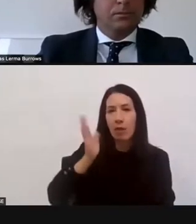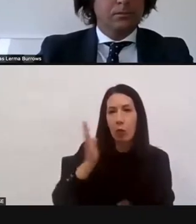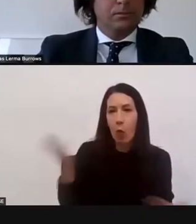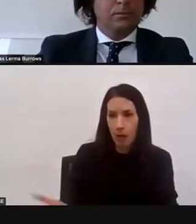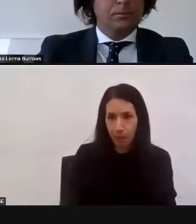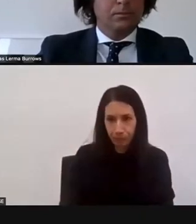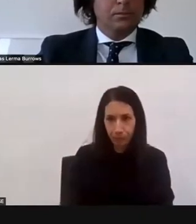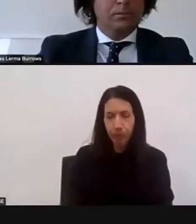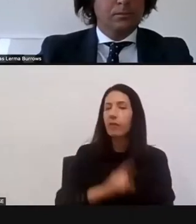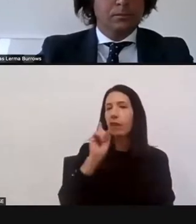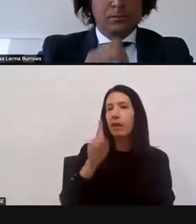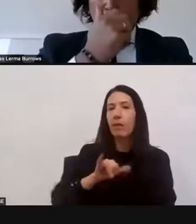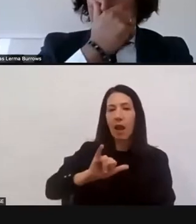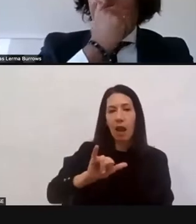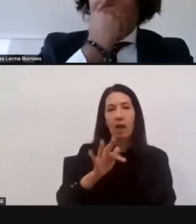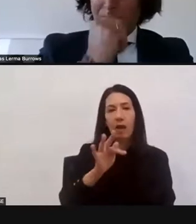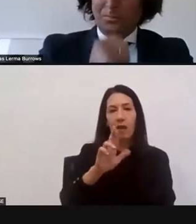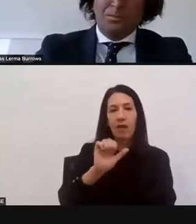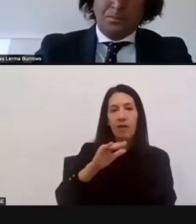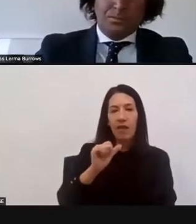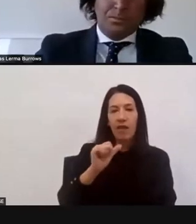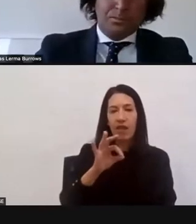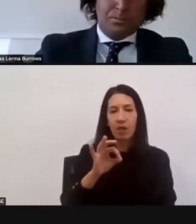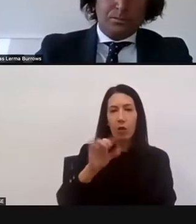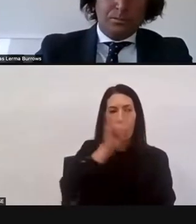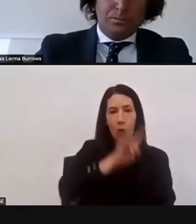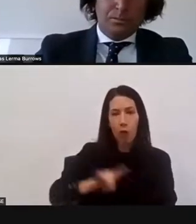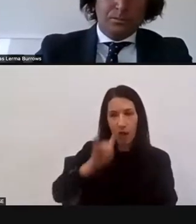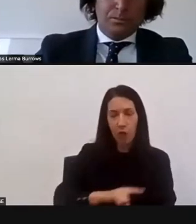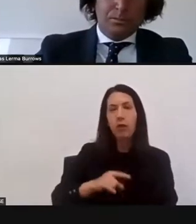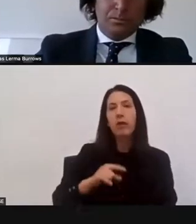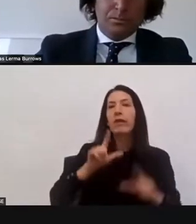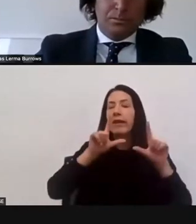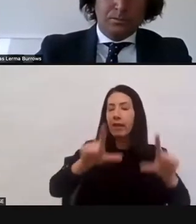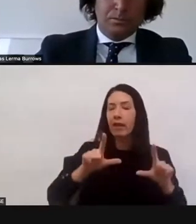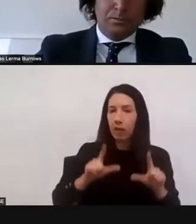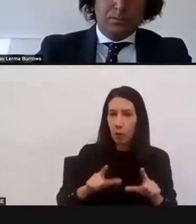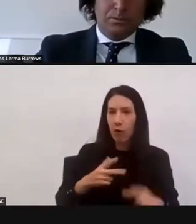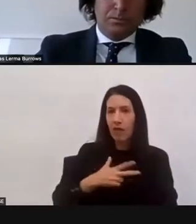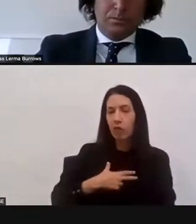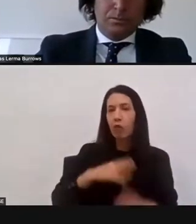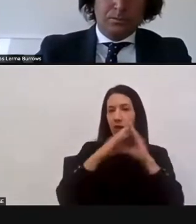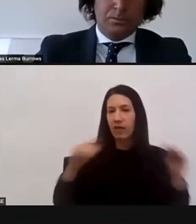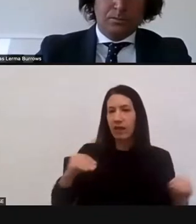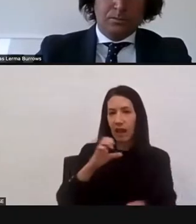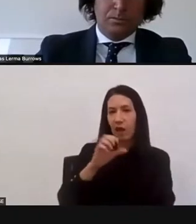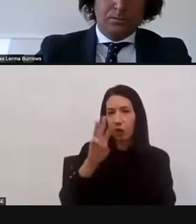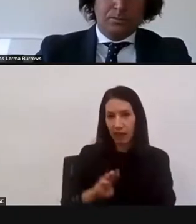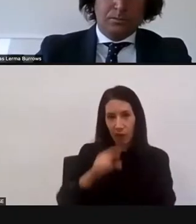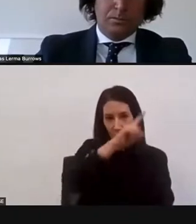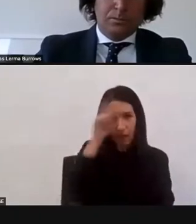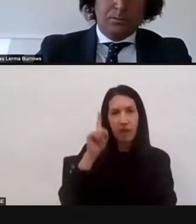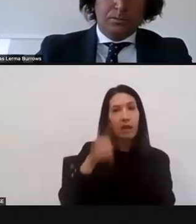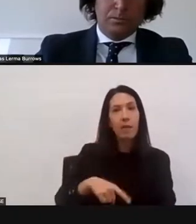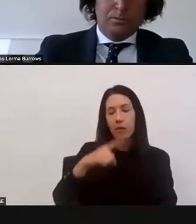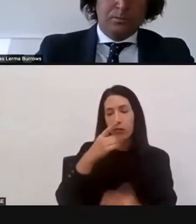también hoy con Francisco Moreno, que es licenciado en Derecho por la Universidad Carlos III de Madrid. Él se especializó